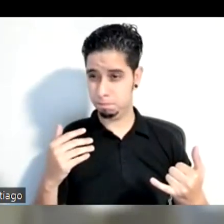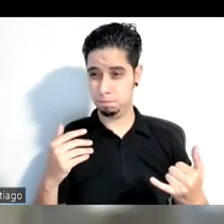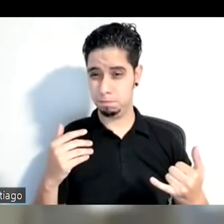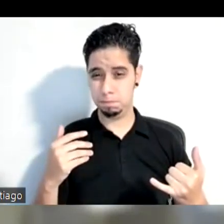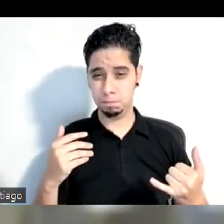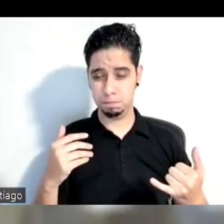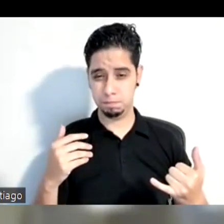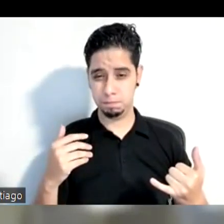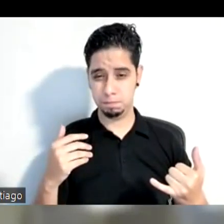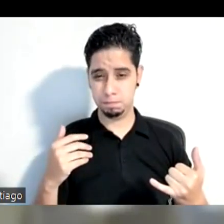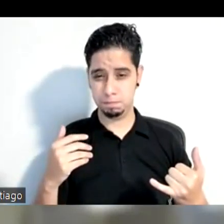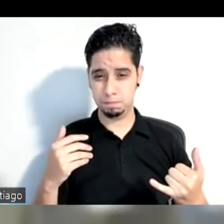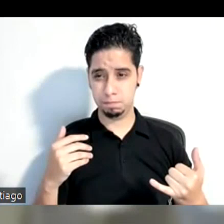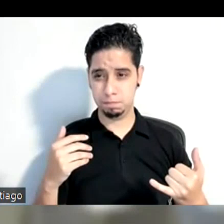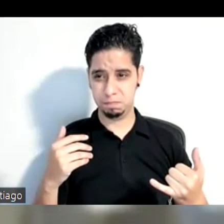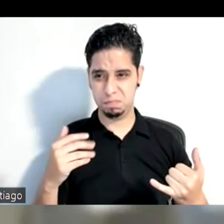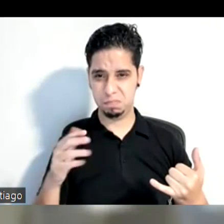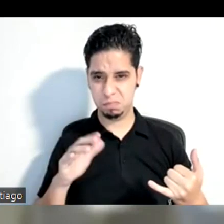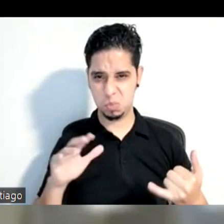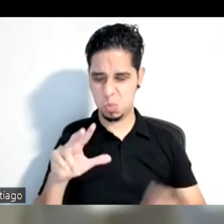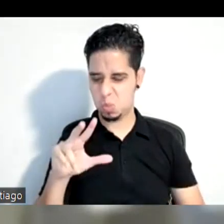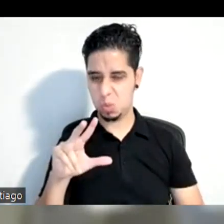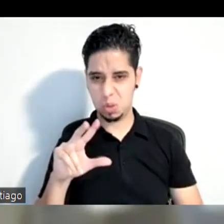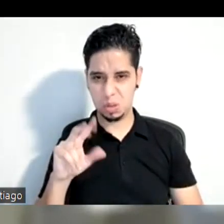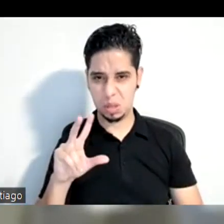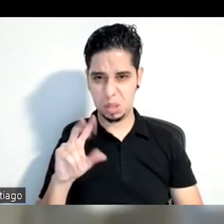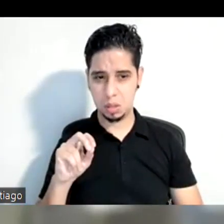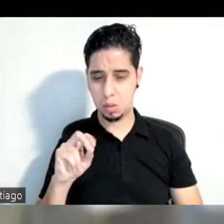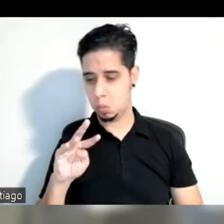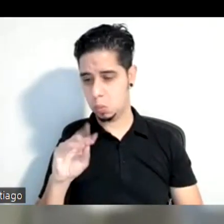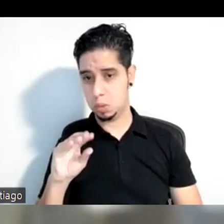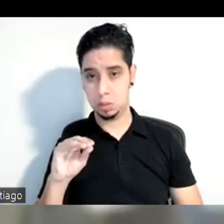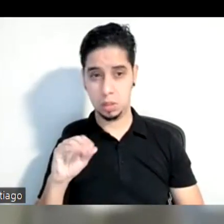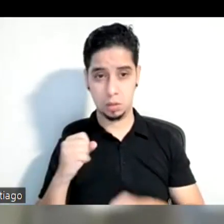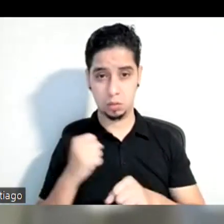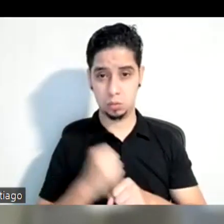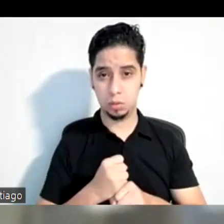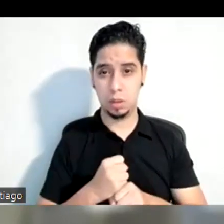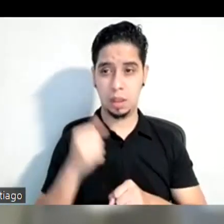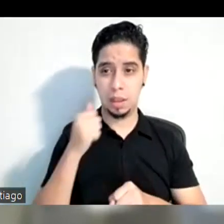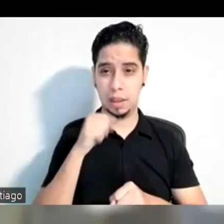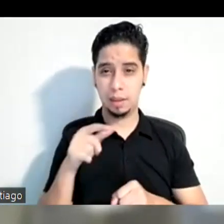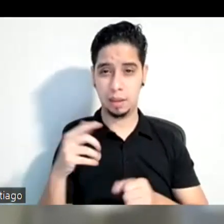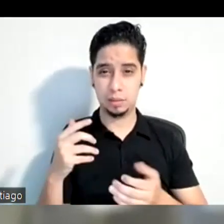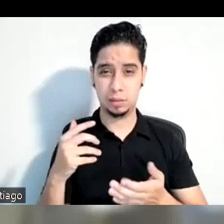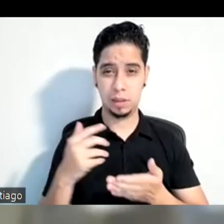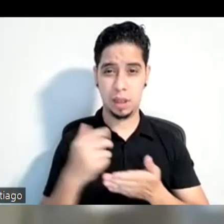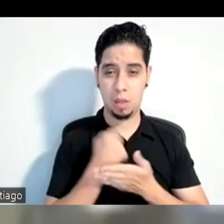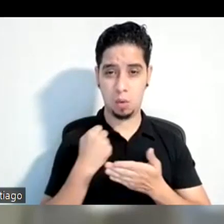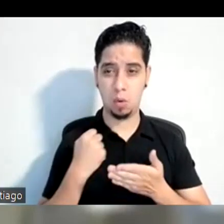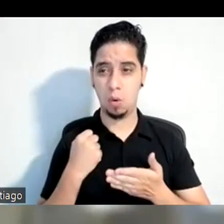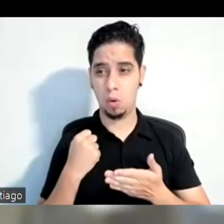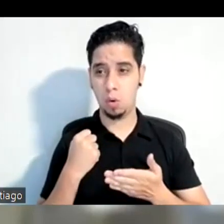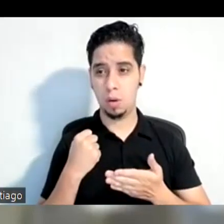Son casi 30 años. 30 y pico, casi 40 años. 4. Que ella lleva haciendo desde que ella ganó el Oscar hasta ahora,